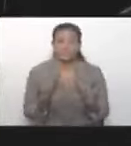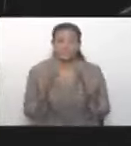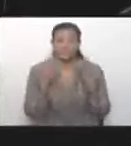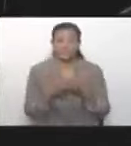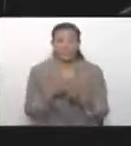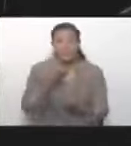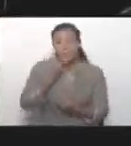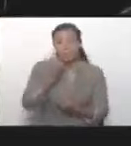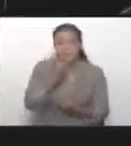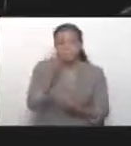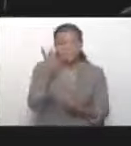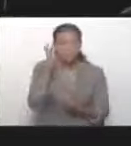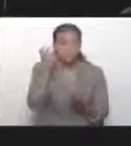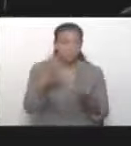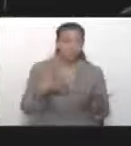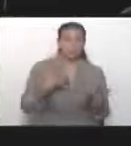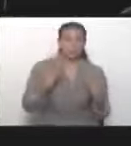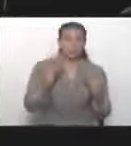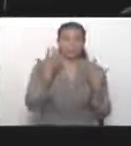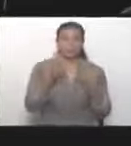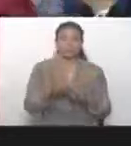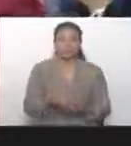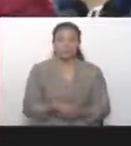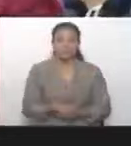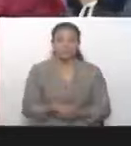Mira, una pregunta.